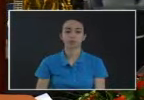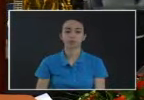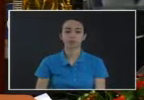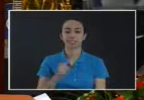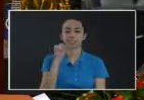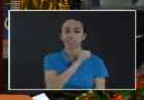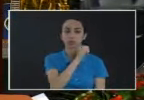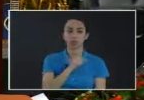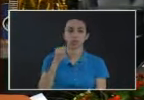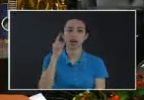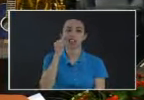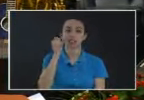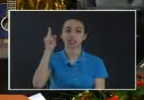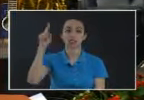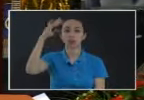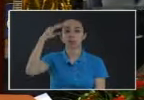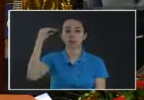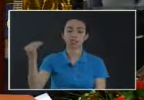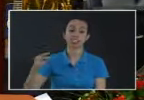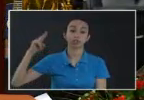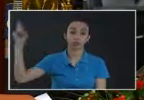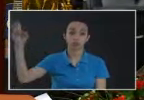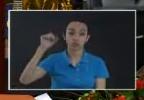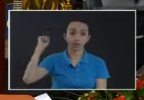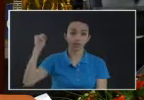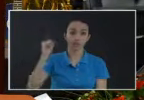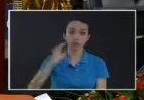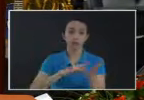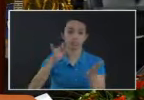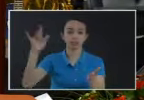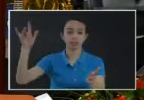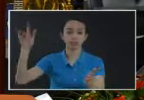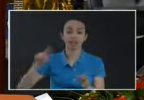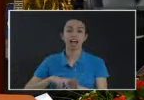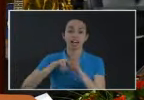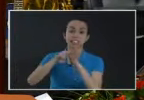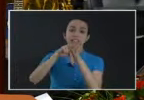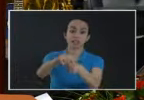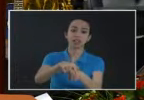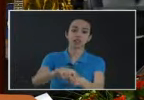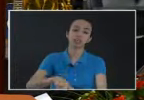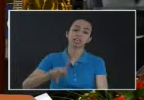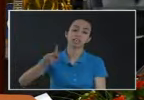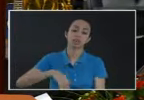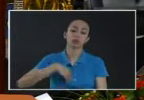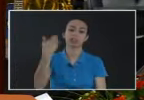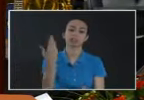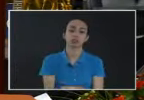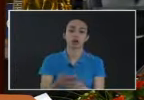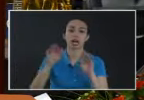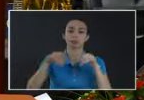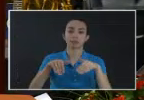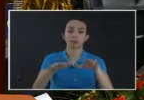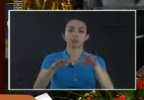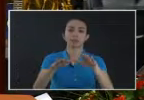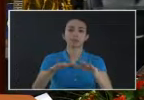Cantó al Señor porque ha triunfado gloriosamente al caballo y a su jinete ha arrojado al mar. No sé cuántos se acuerdan de